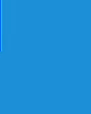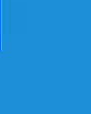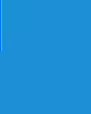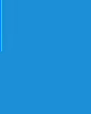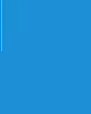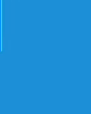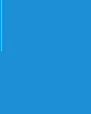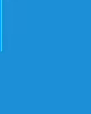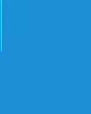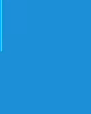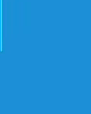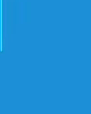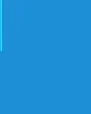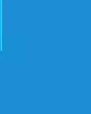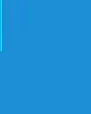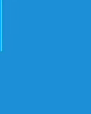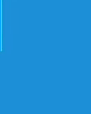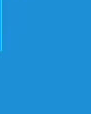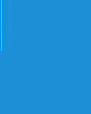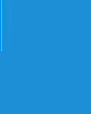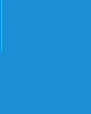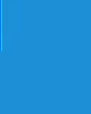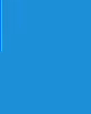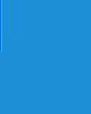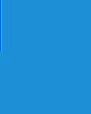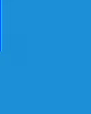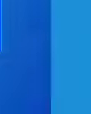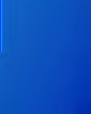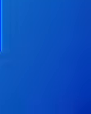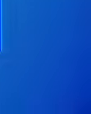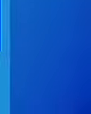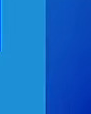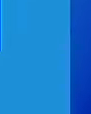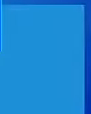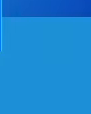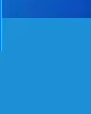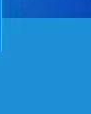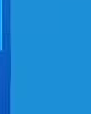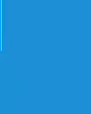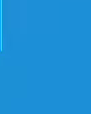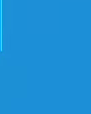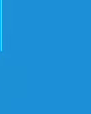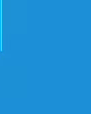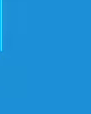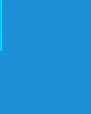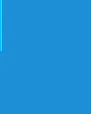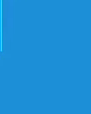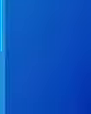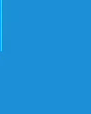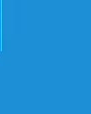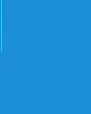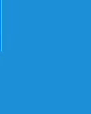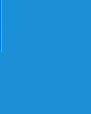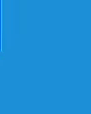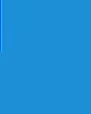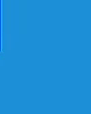¿no? Digo, claro, o sea, terminar ir a un debate para discutir quién es el presidente y terminar pidiendo votos para tener más legisladores significa que vos no estás competitivo,